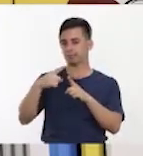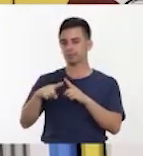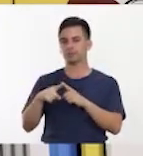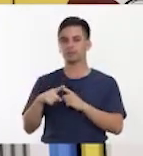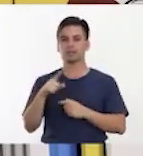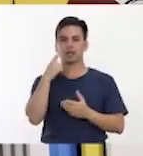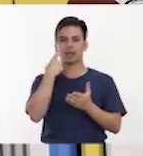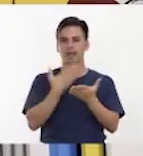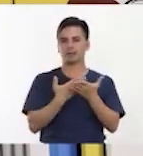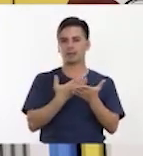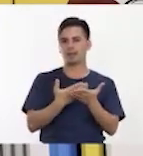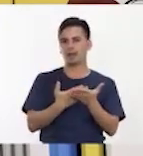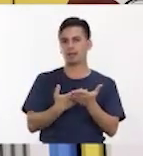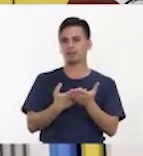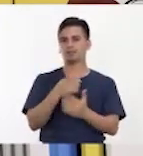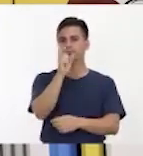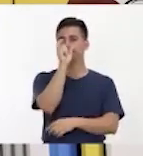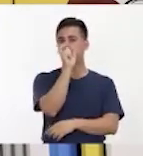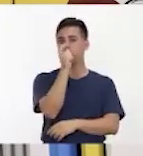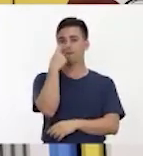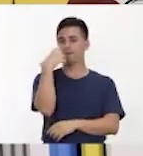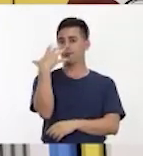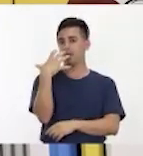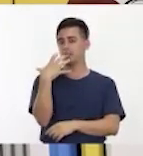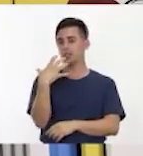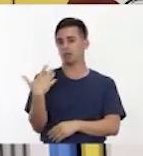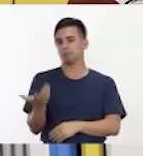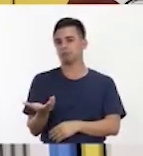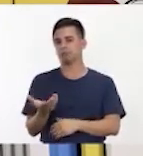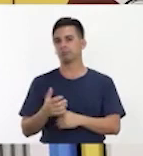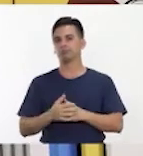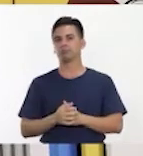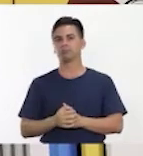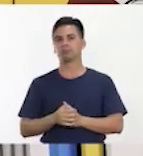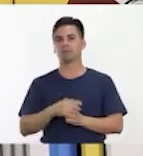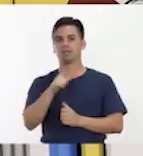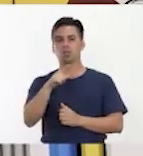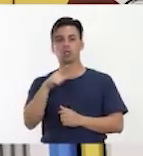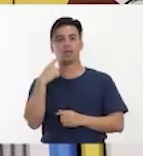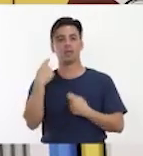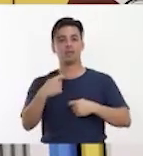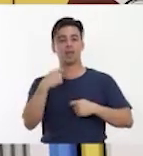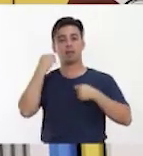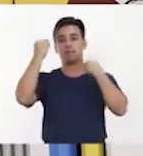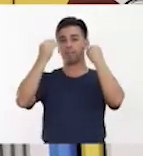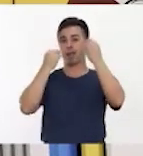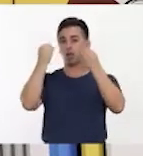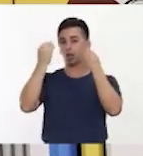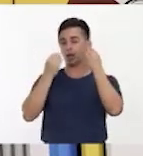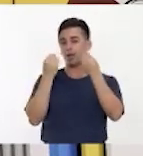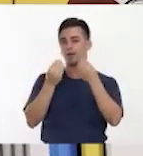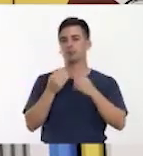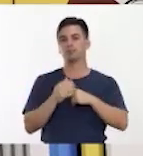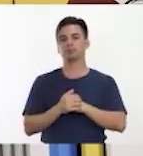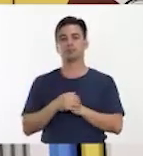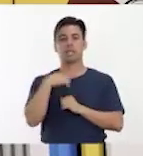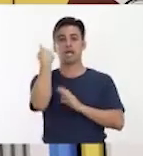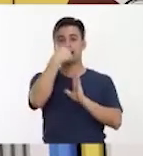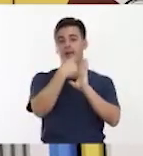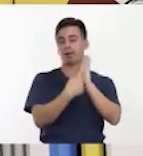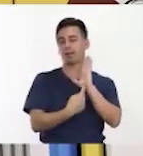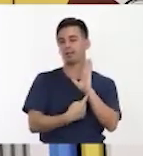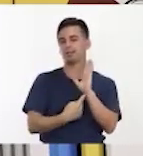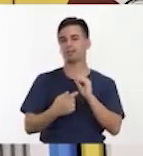referencia a hechos puntuales en los cuales hay que valorar en unos casos